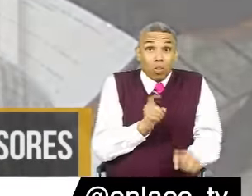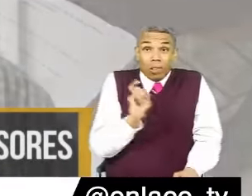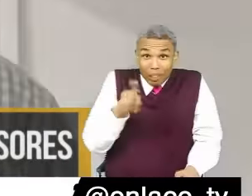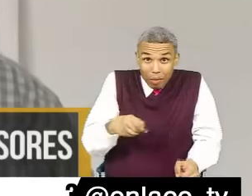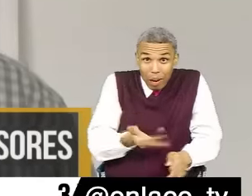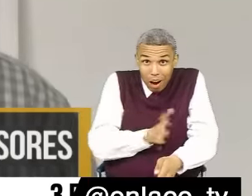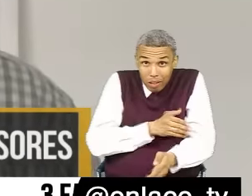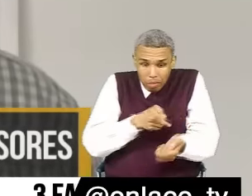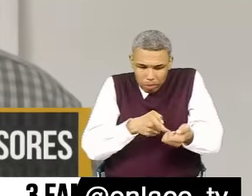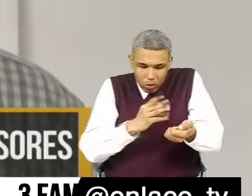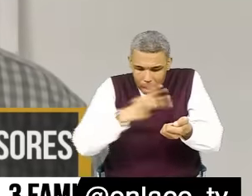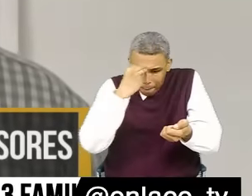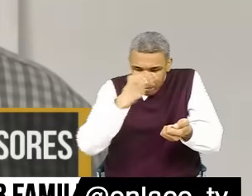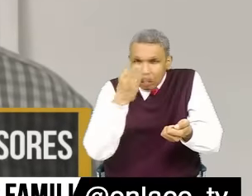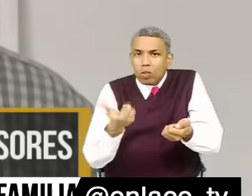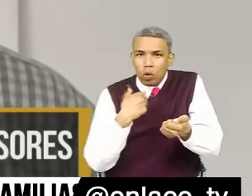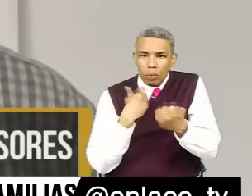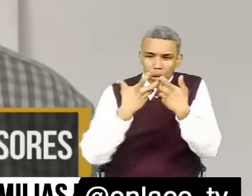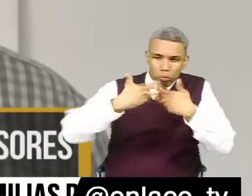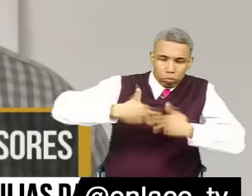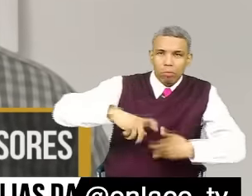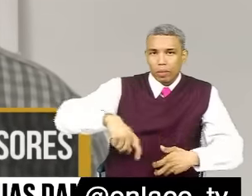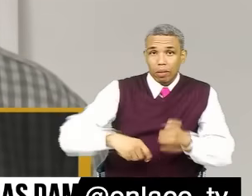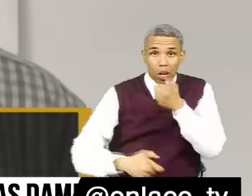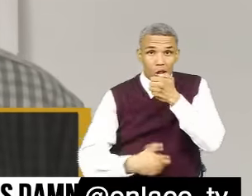sociedad. Es que debe ser certificada, porque es que